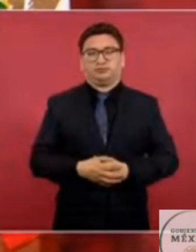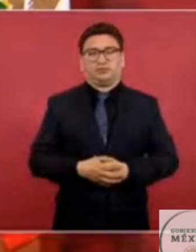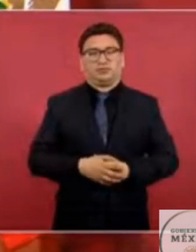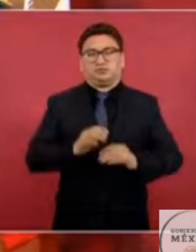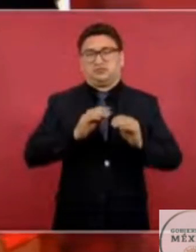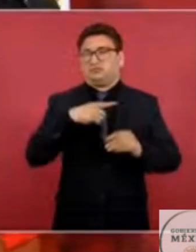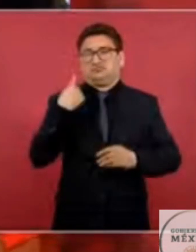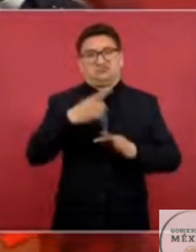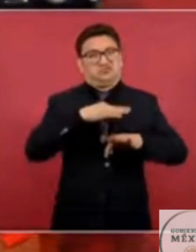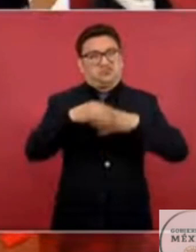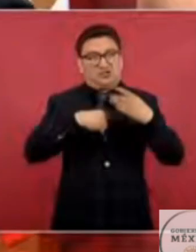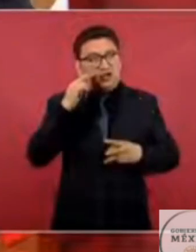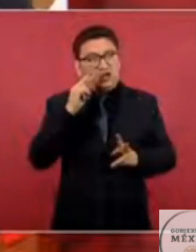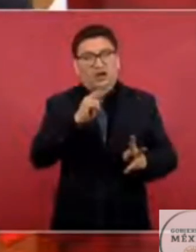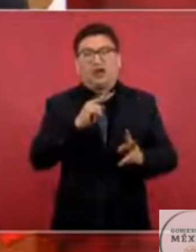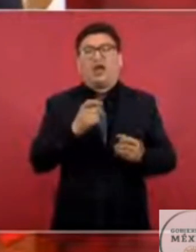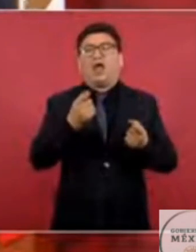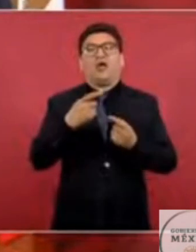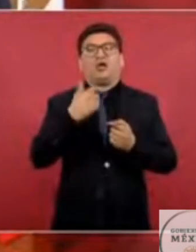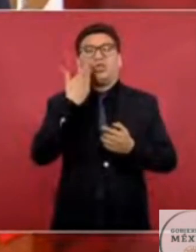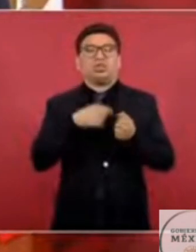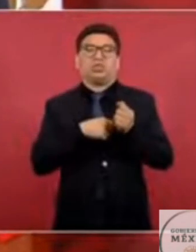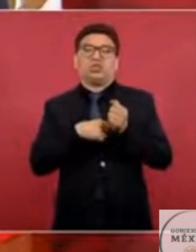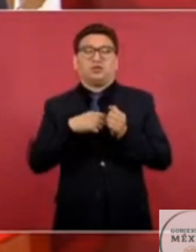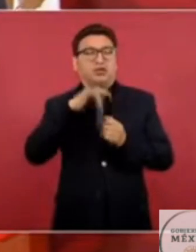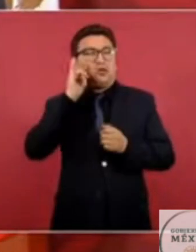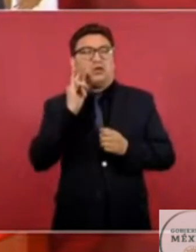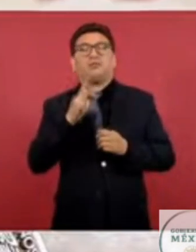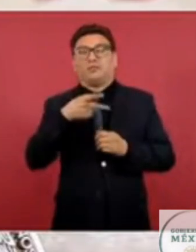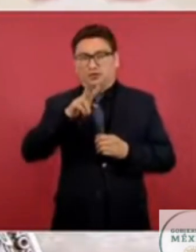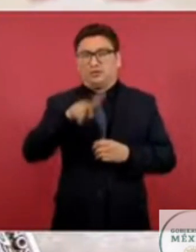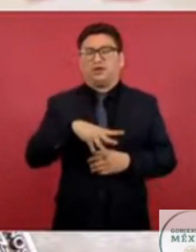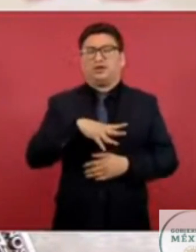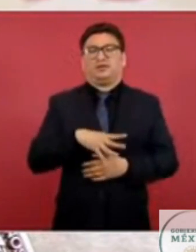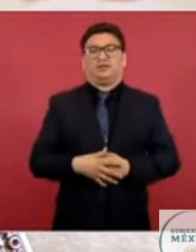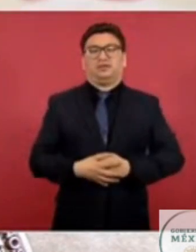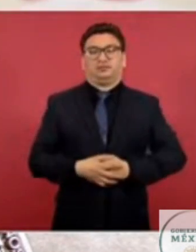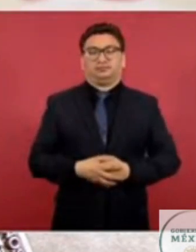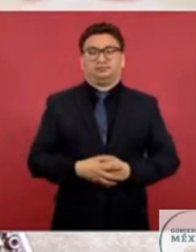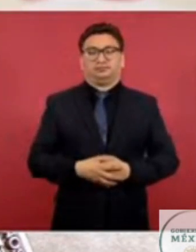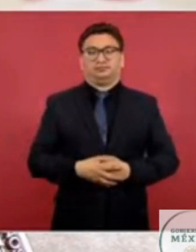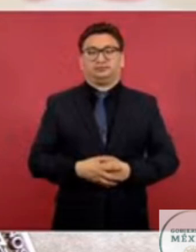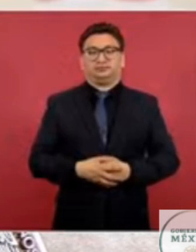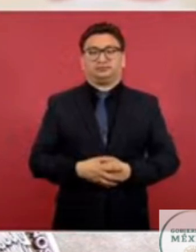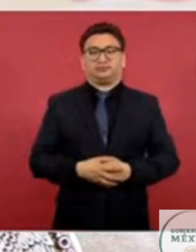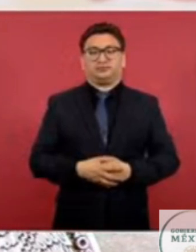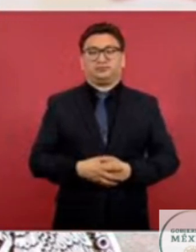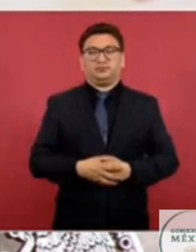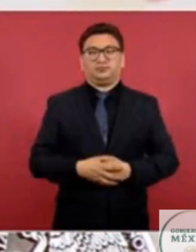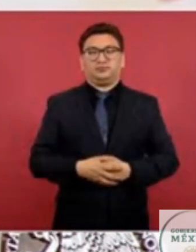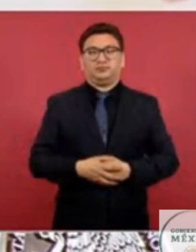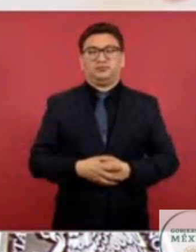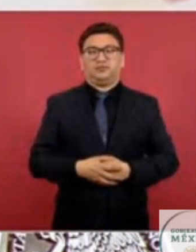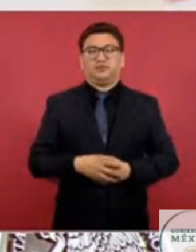notorio, aunque se oculta por conveniencia, es lo que sucedió